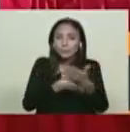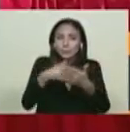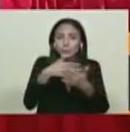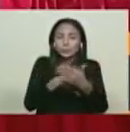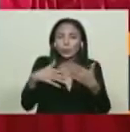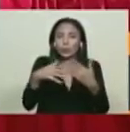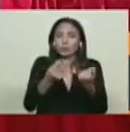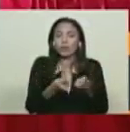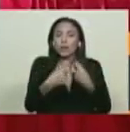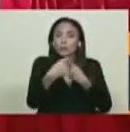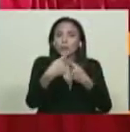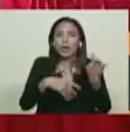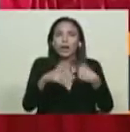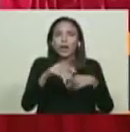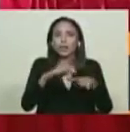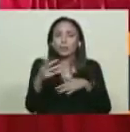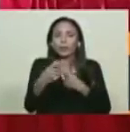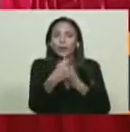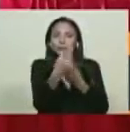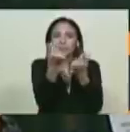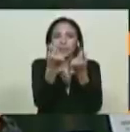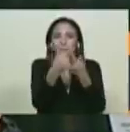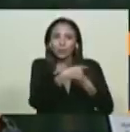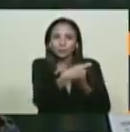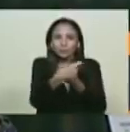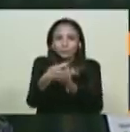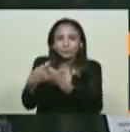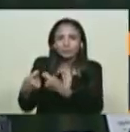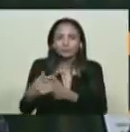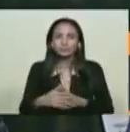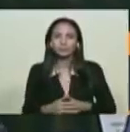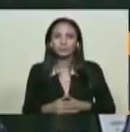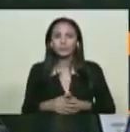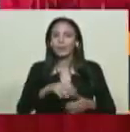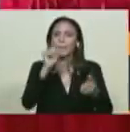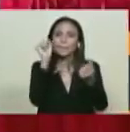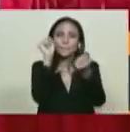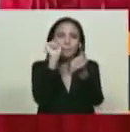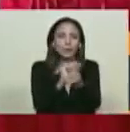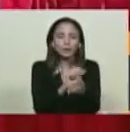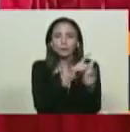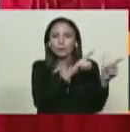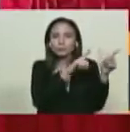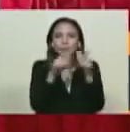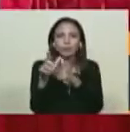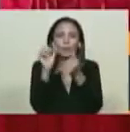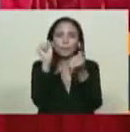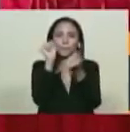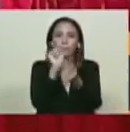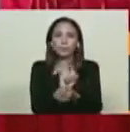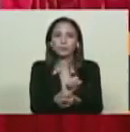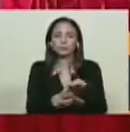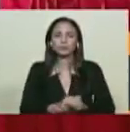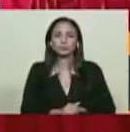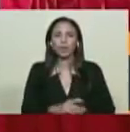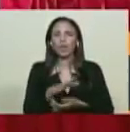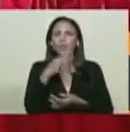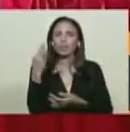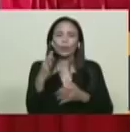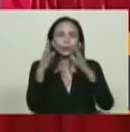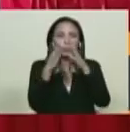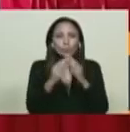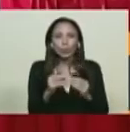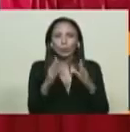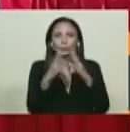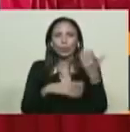para repartirse el botín, pues. Y además había cláusulas que... Presos están, y bien presos están, y deberían ir a la